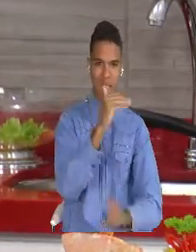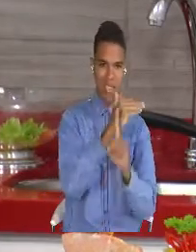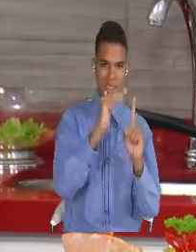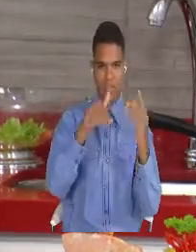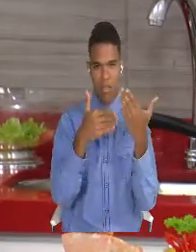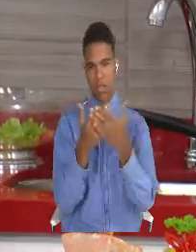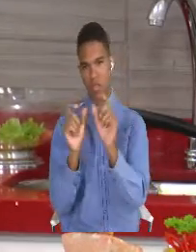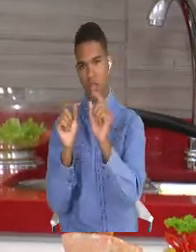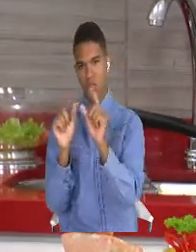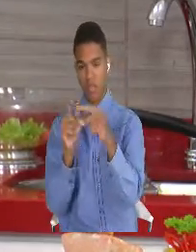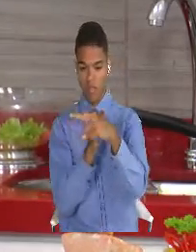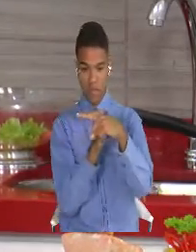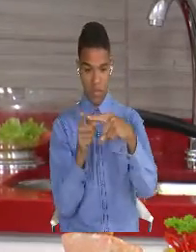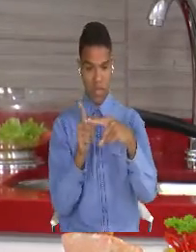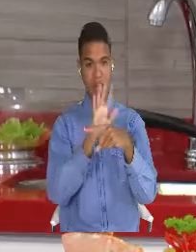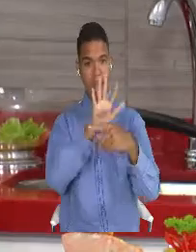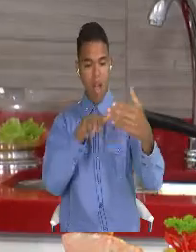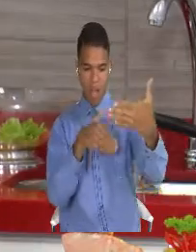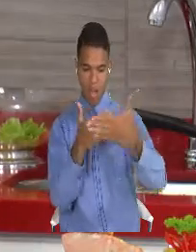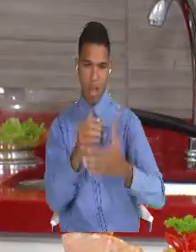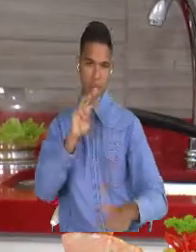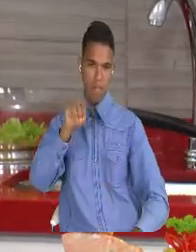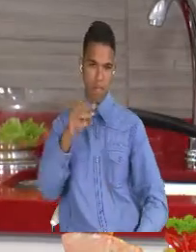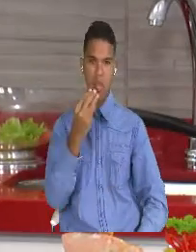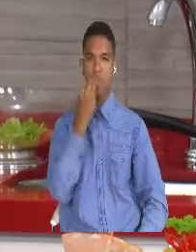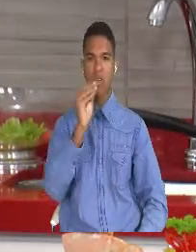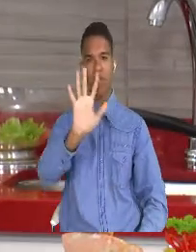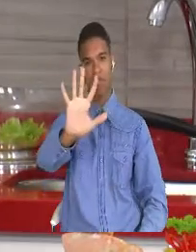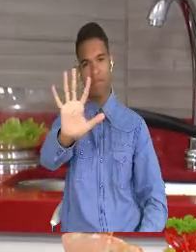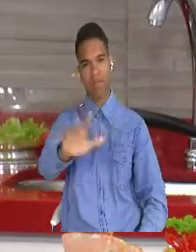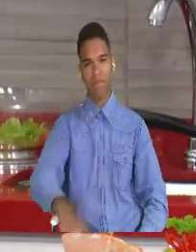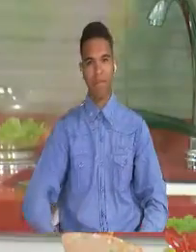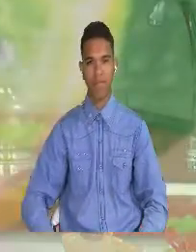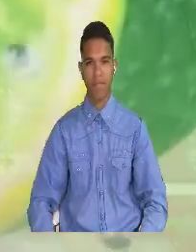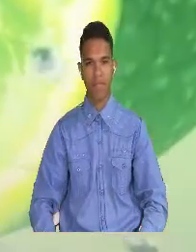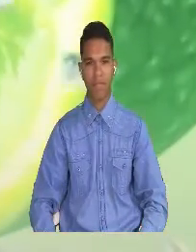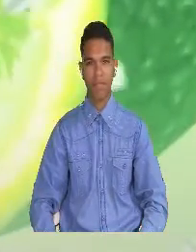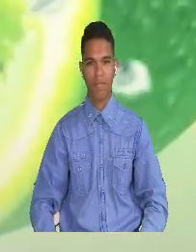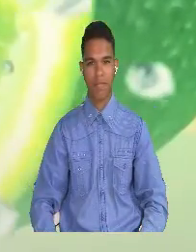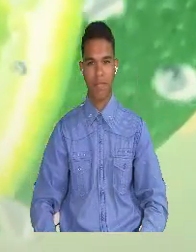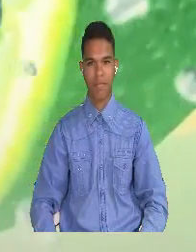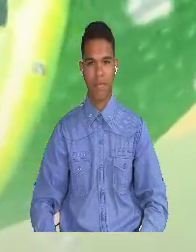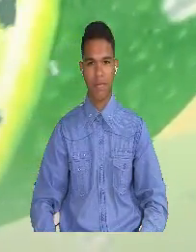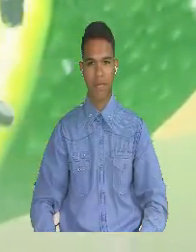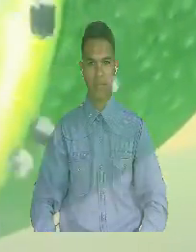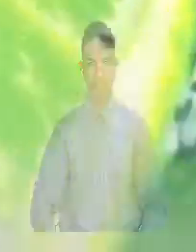esta Semana Santa hasta el miércoles. Entonces, un beso y chao, chao.